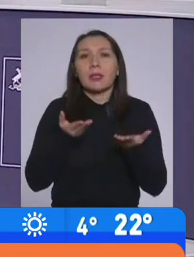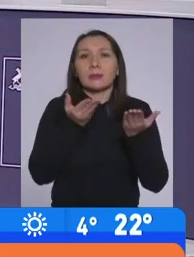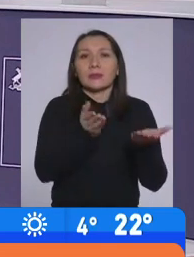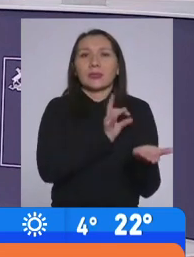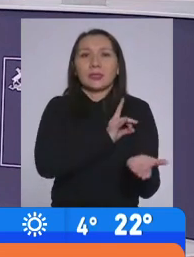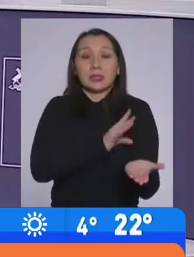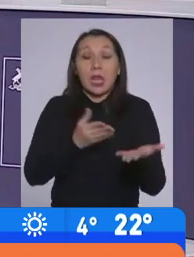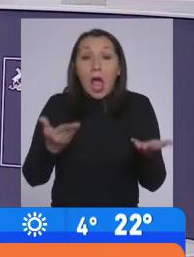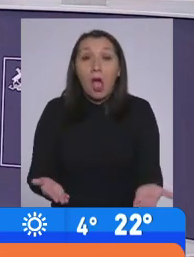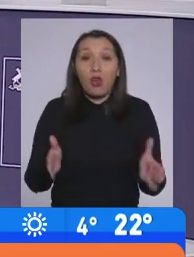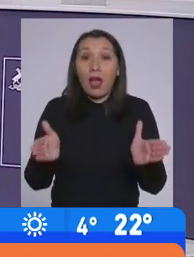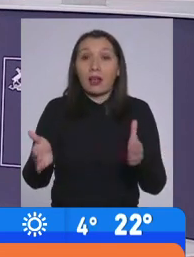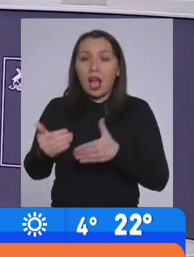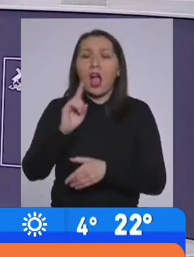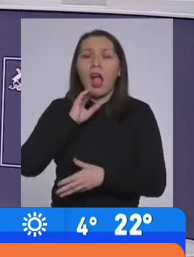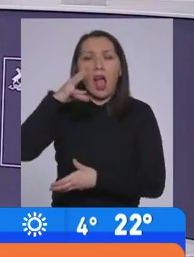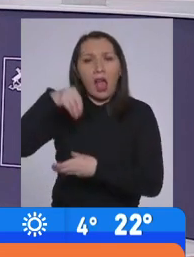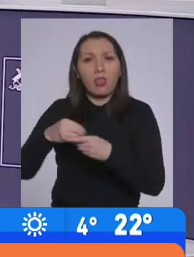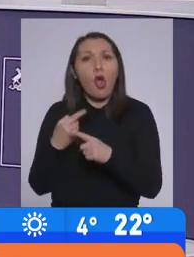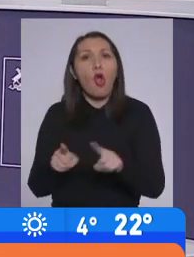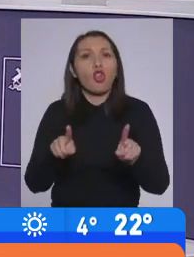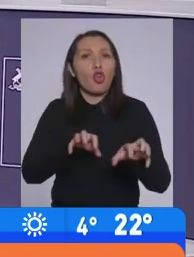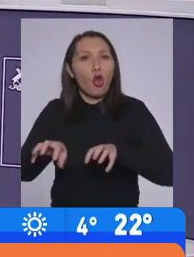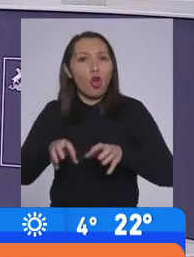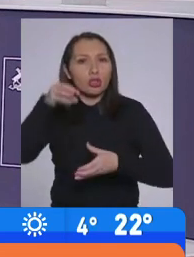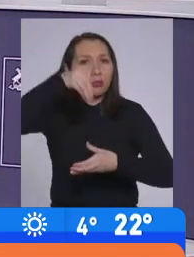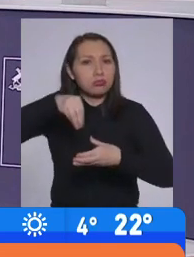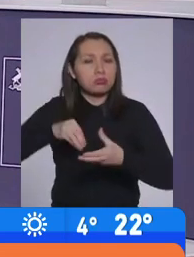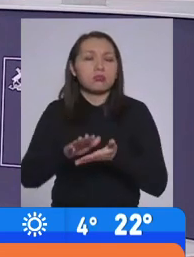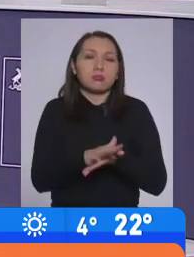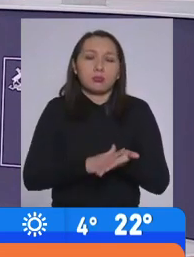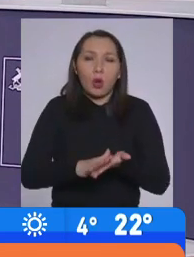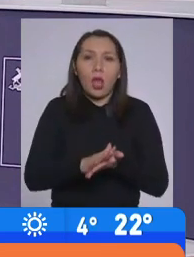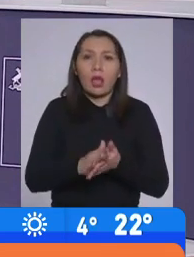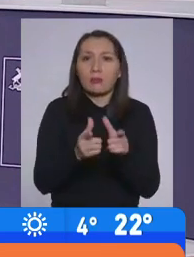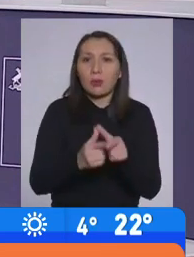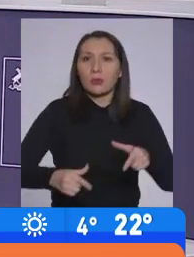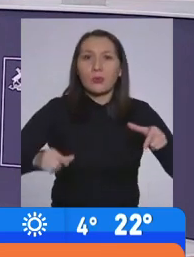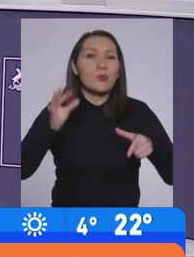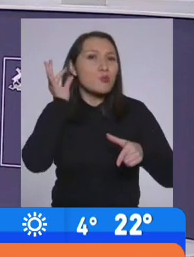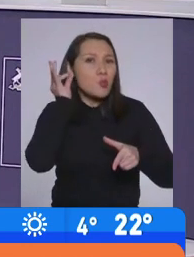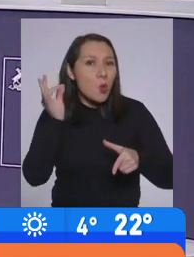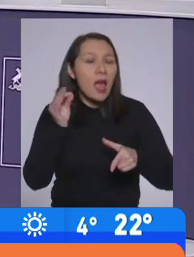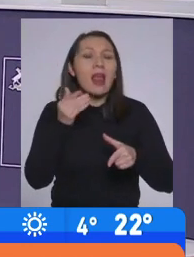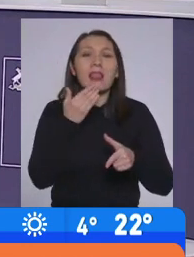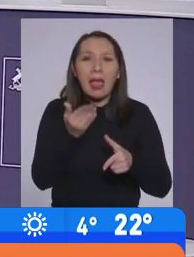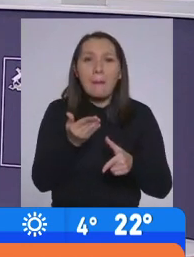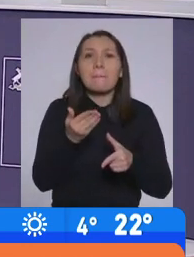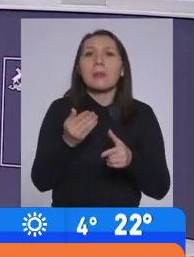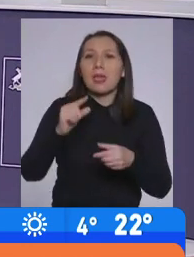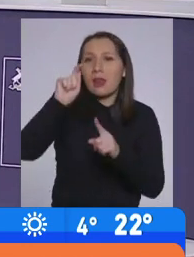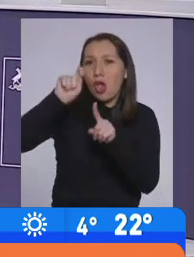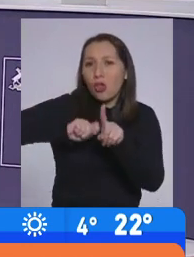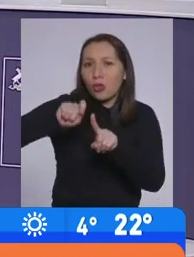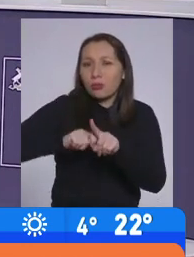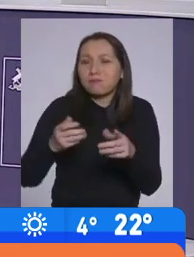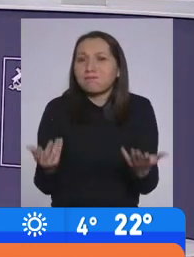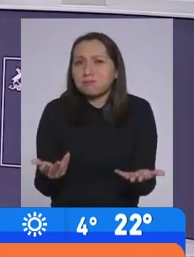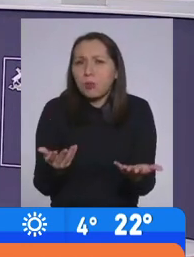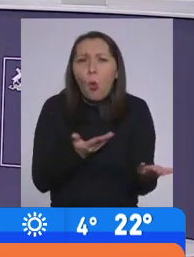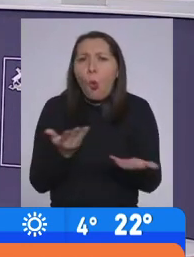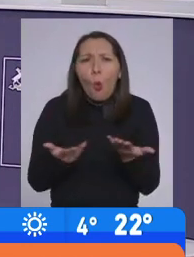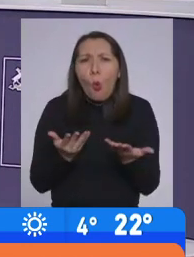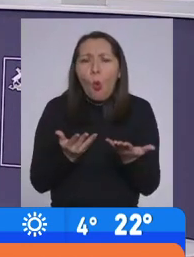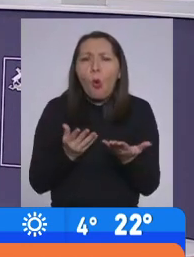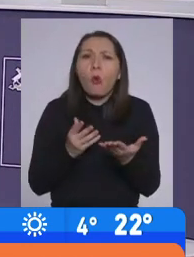embargo las cajas también ahora van a incorporar otros elementos como por ejemplo toallas higiénicas y también preservativos quería saber cómo